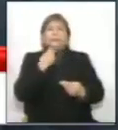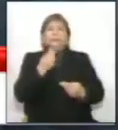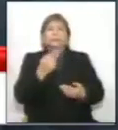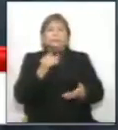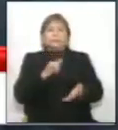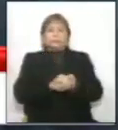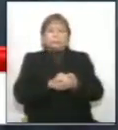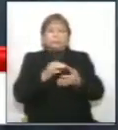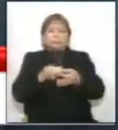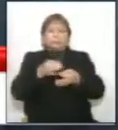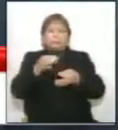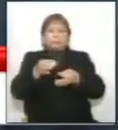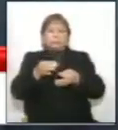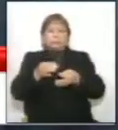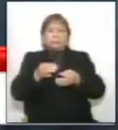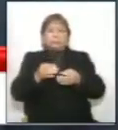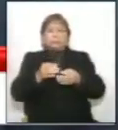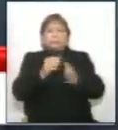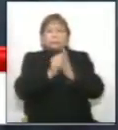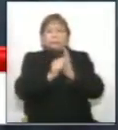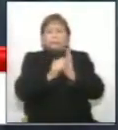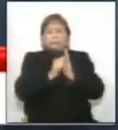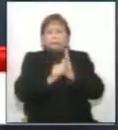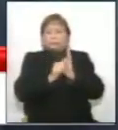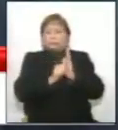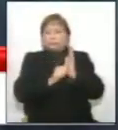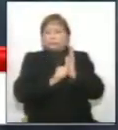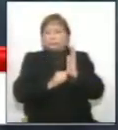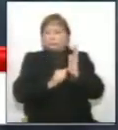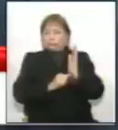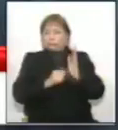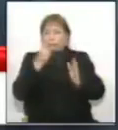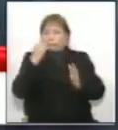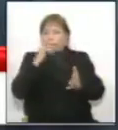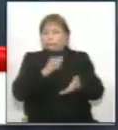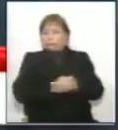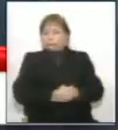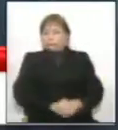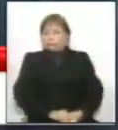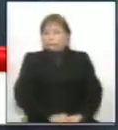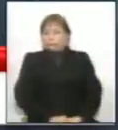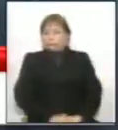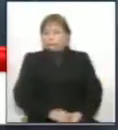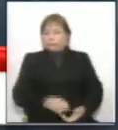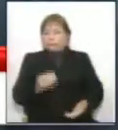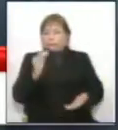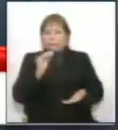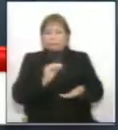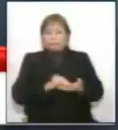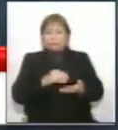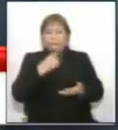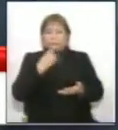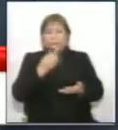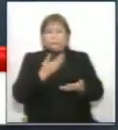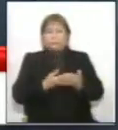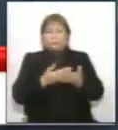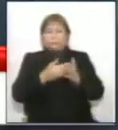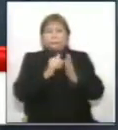y ampliar la agenda. Ampliar la agenda para que una vez se